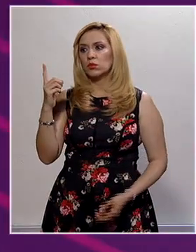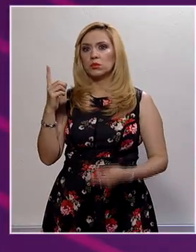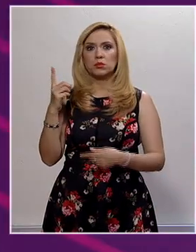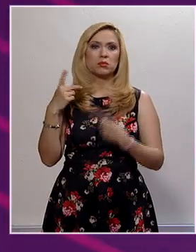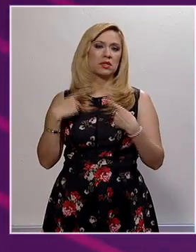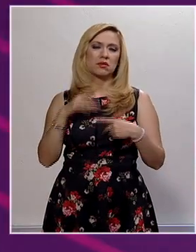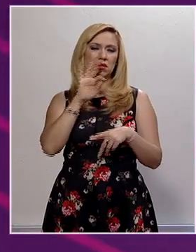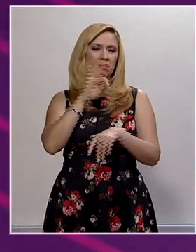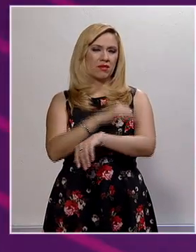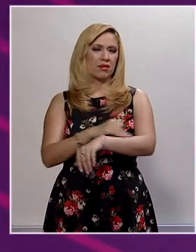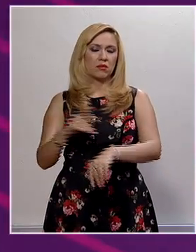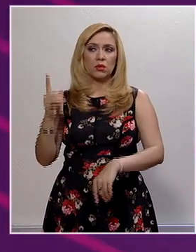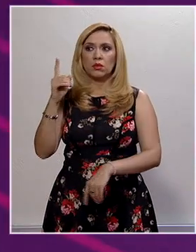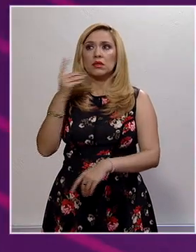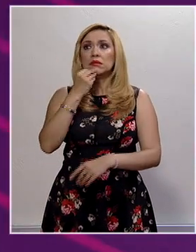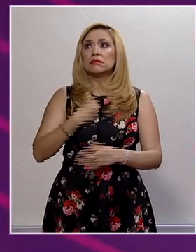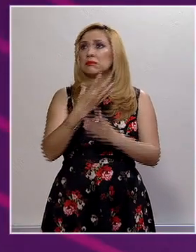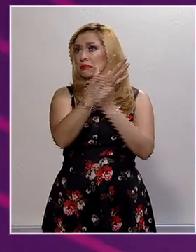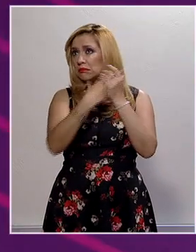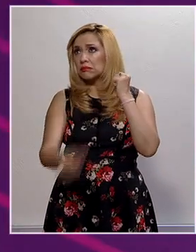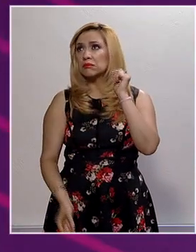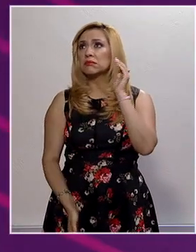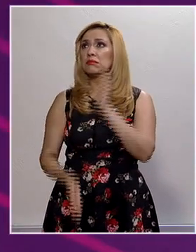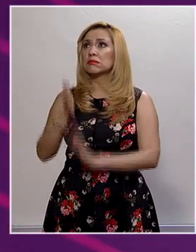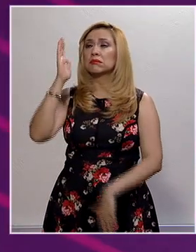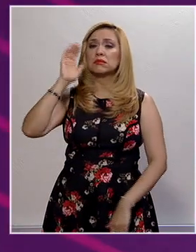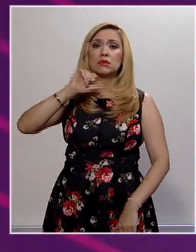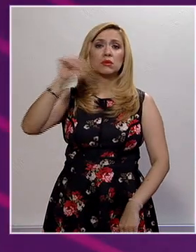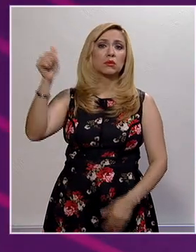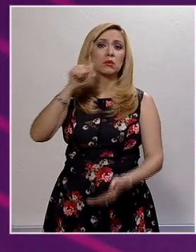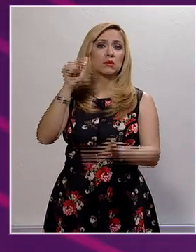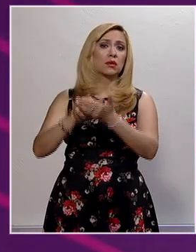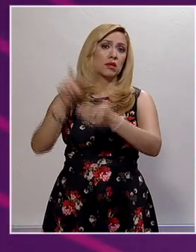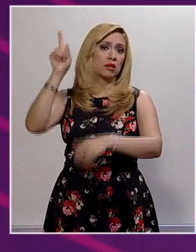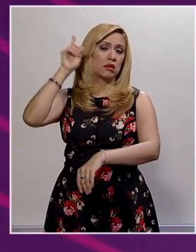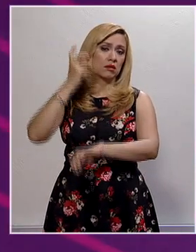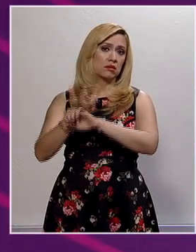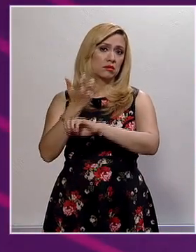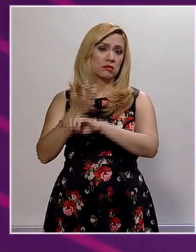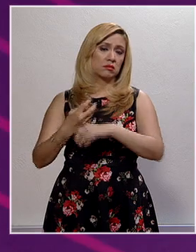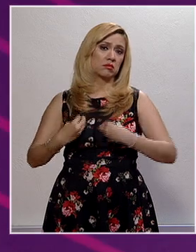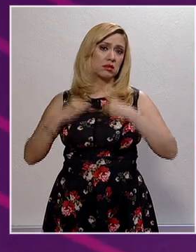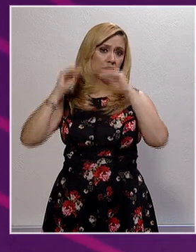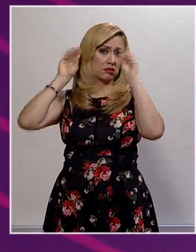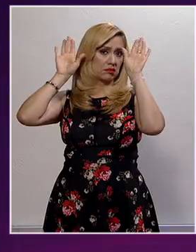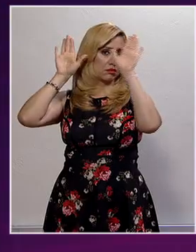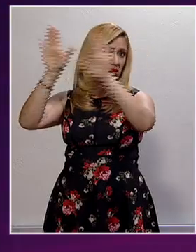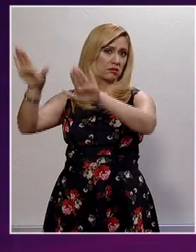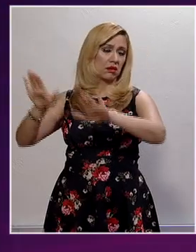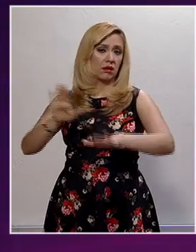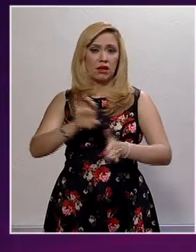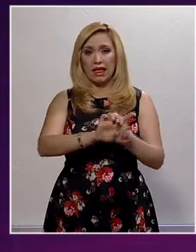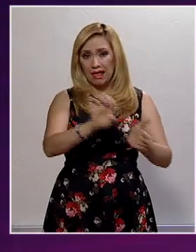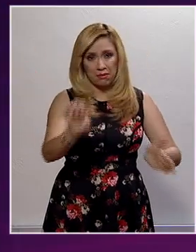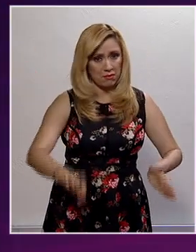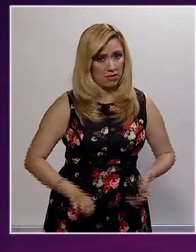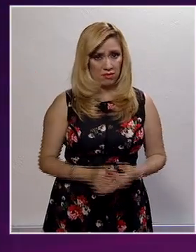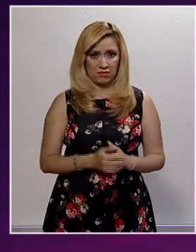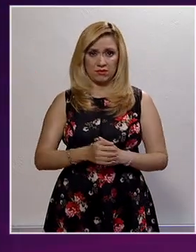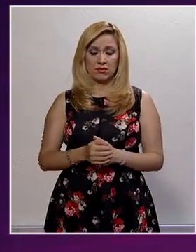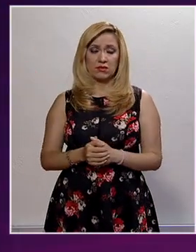que huir, ¿no? Y pedir asilo en Estados Unidos. Entonces, esos